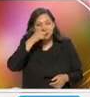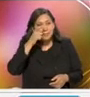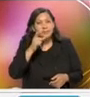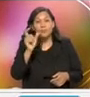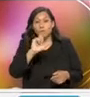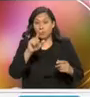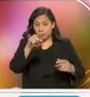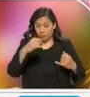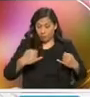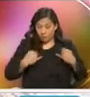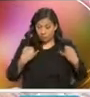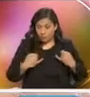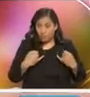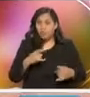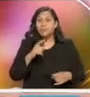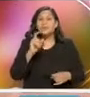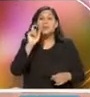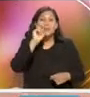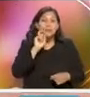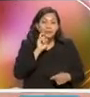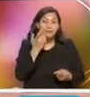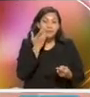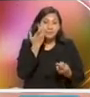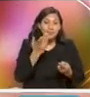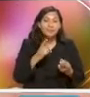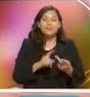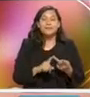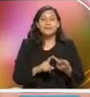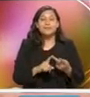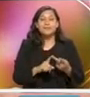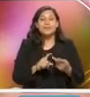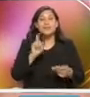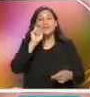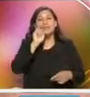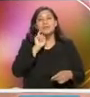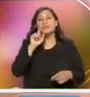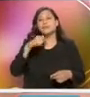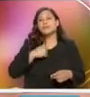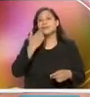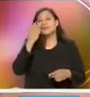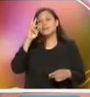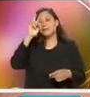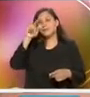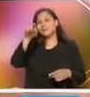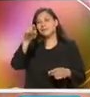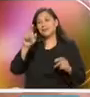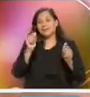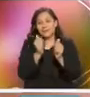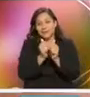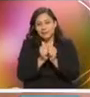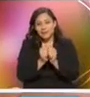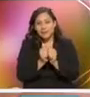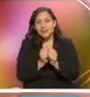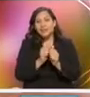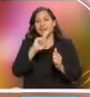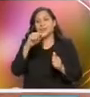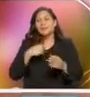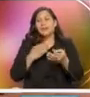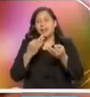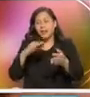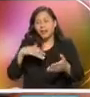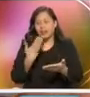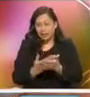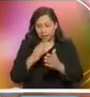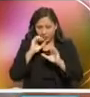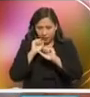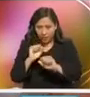cuando eres adolescente, tener sexo con tu ideal, ¿no? Y resulta que te entrampas tú solo. Entonces,